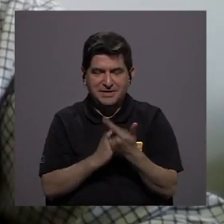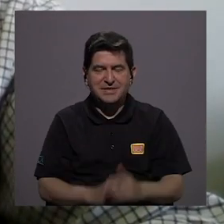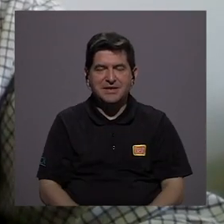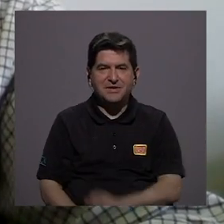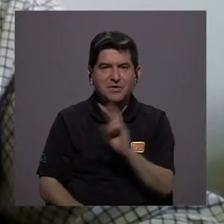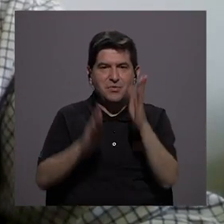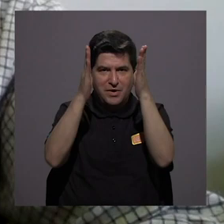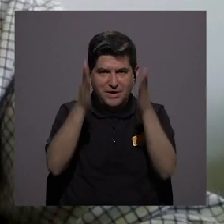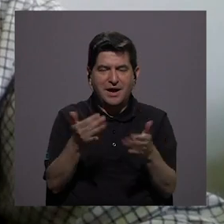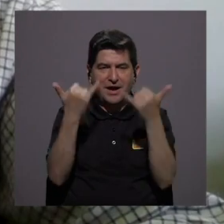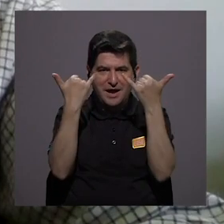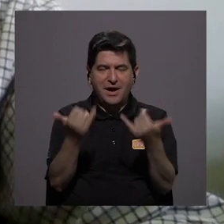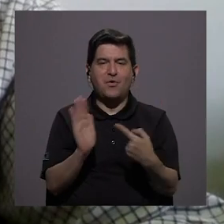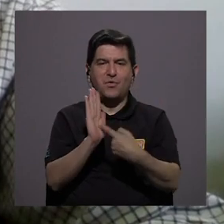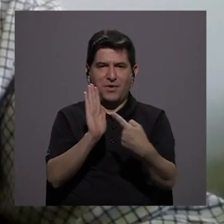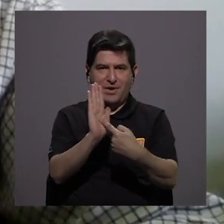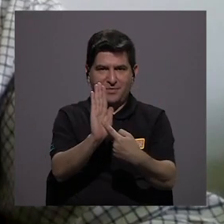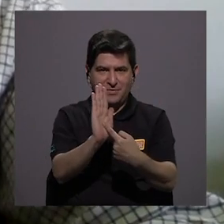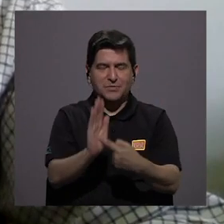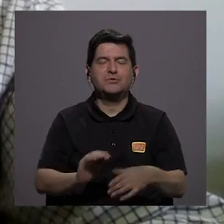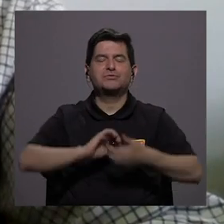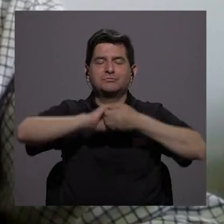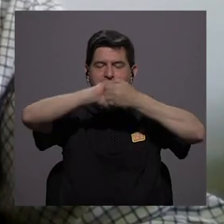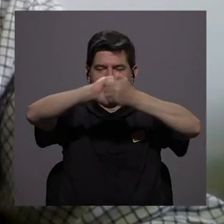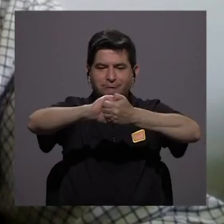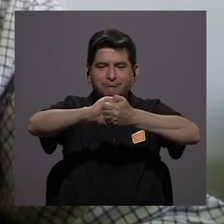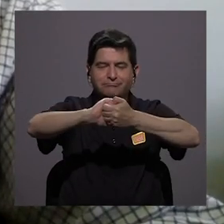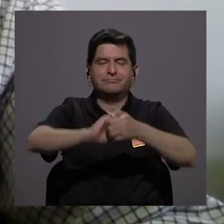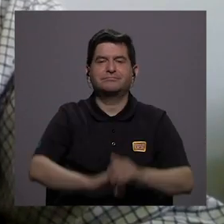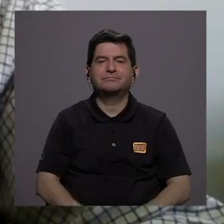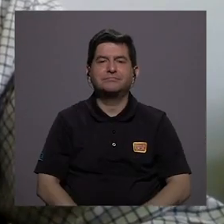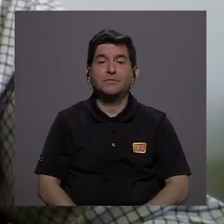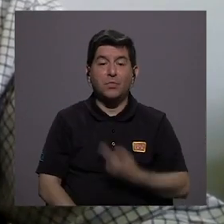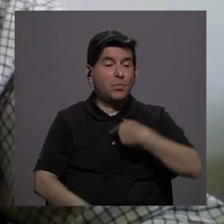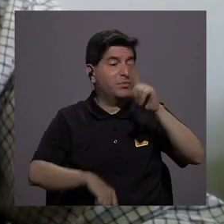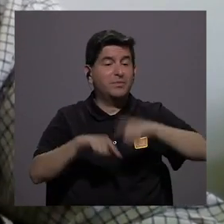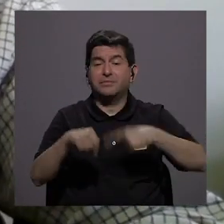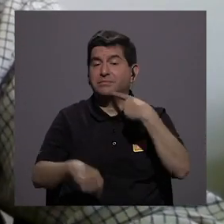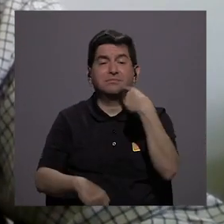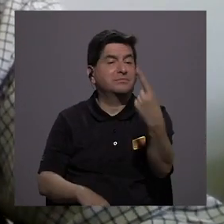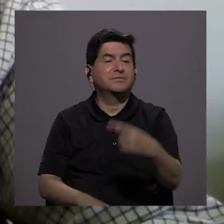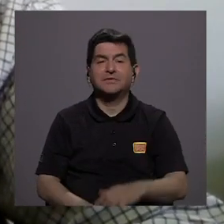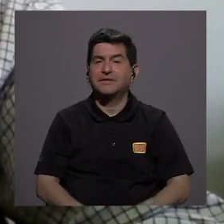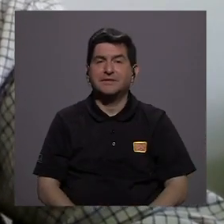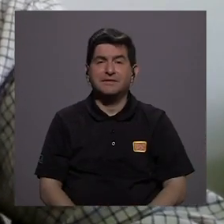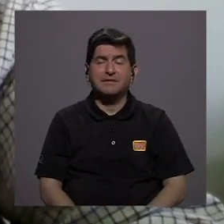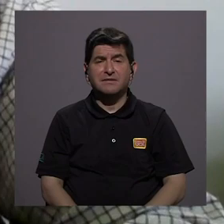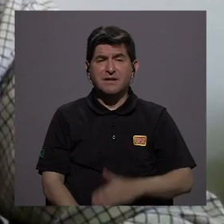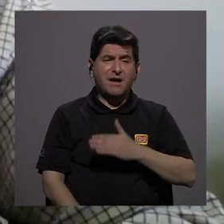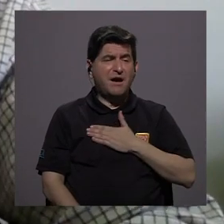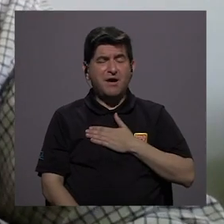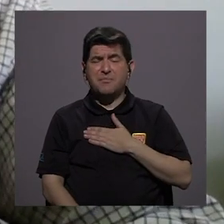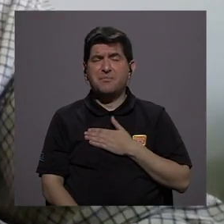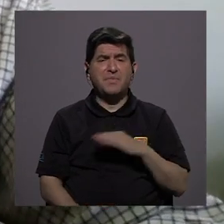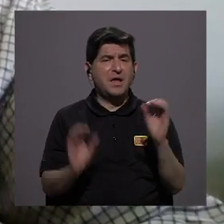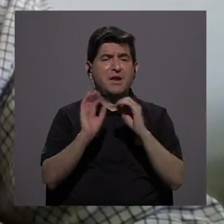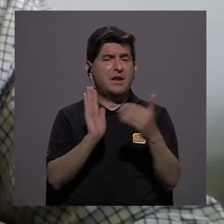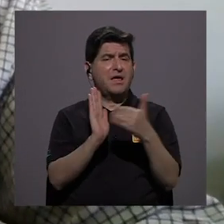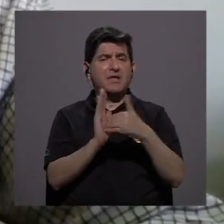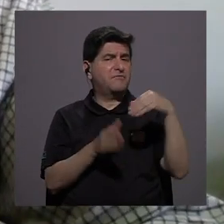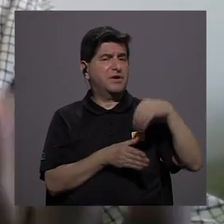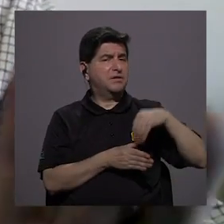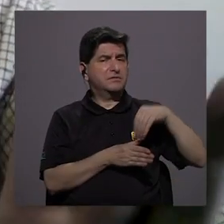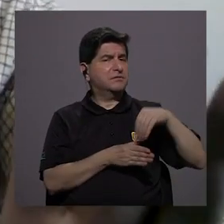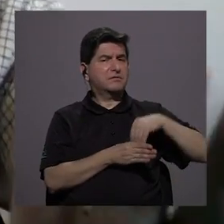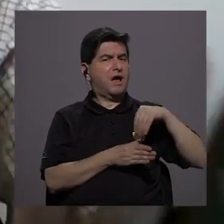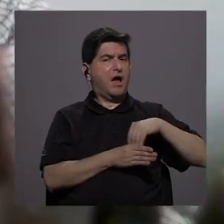tenemos que ser, que este es un momento de solidaridad. Y este es un momento en que uno no puede decir, mire, a mí no me toquen nada de mis